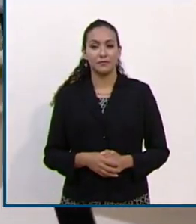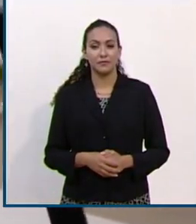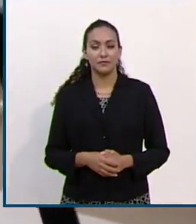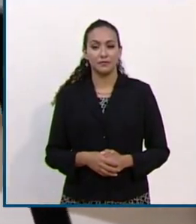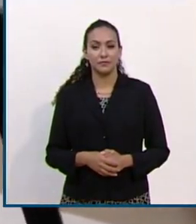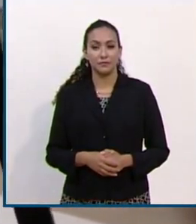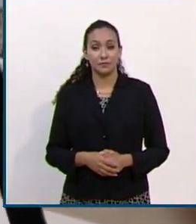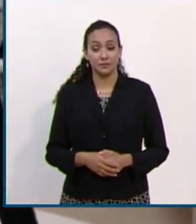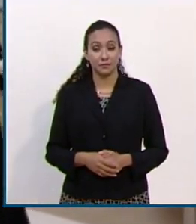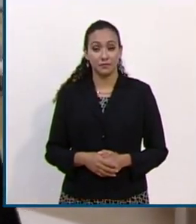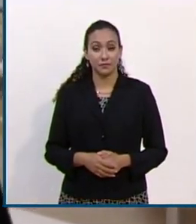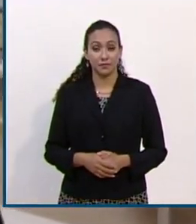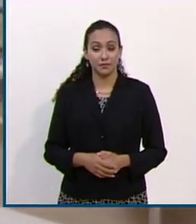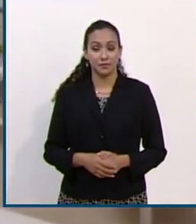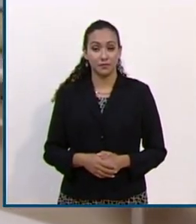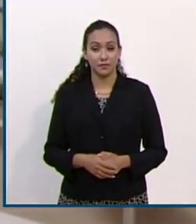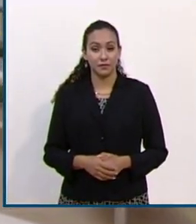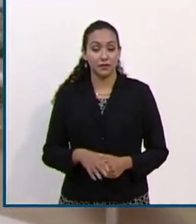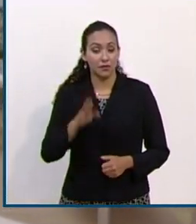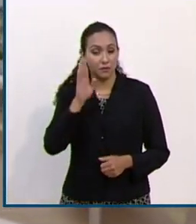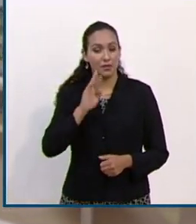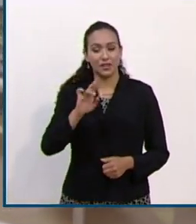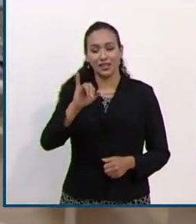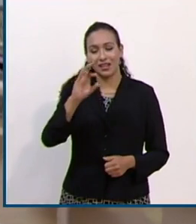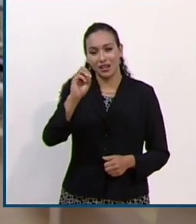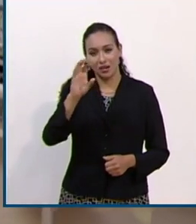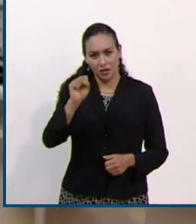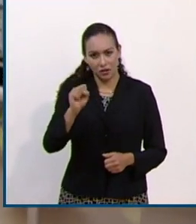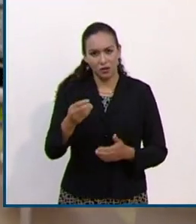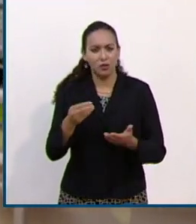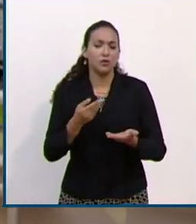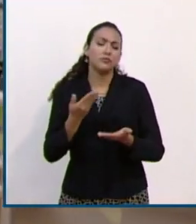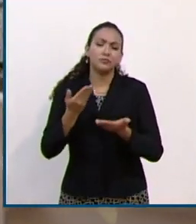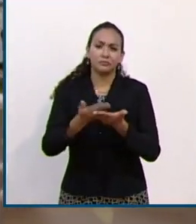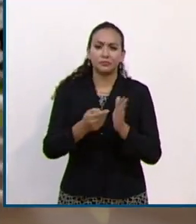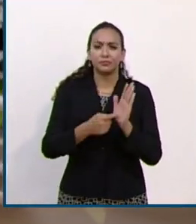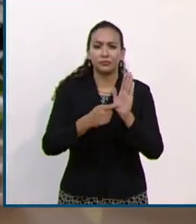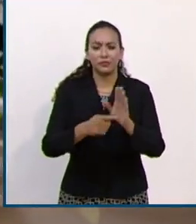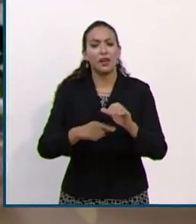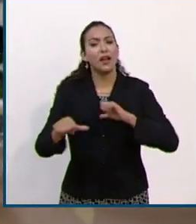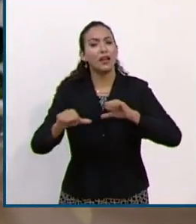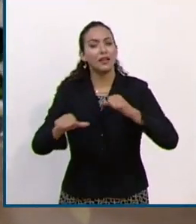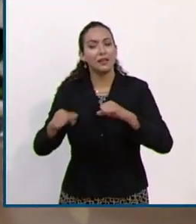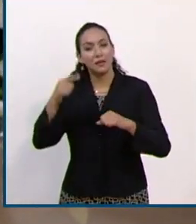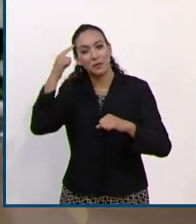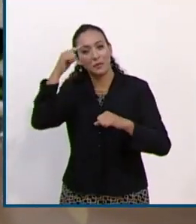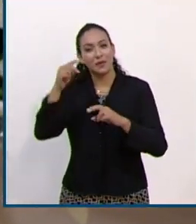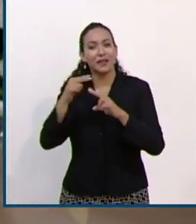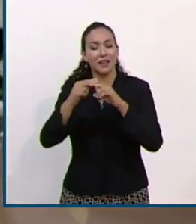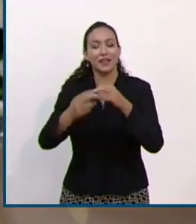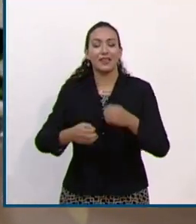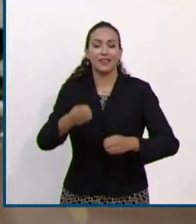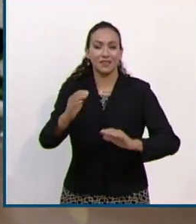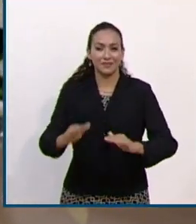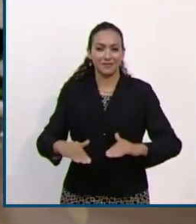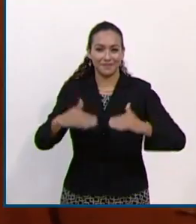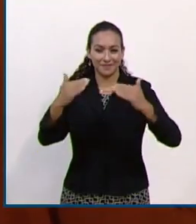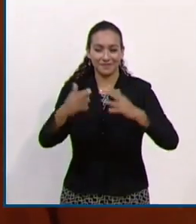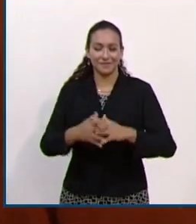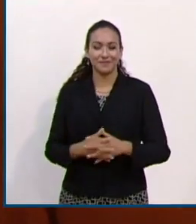La ministra Ana Margarita Ríos Farjat puso en marcha las actividades conmemorativas del Bicentenario de la Suprema Corte.